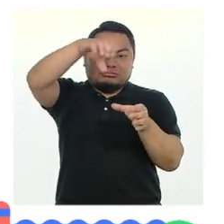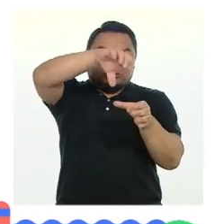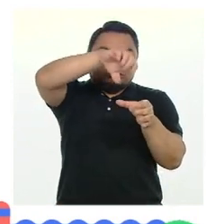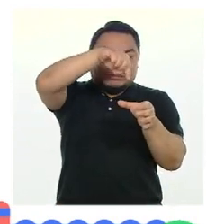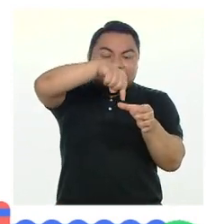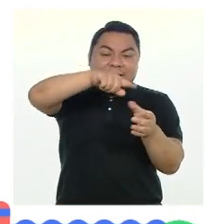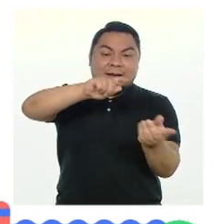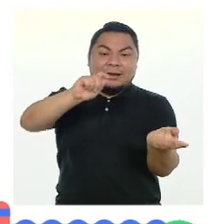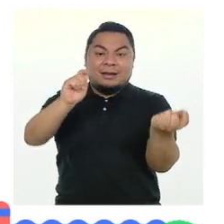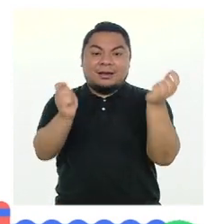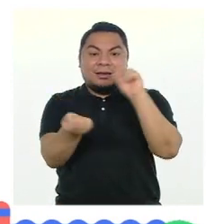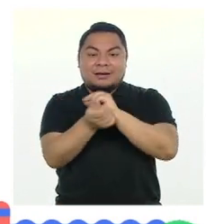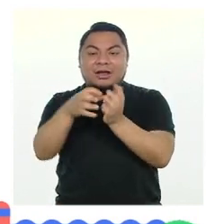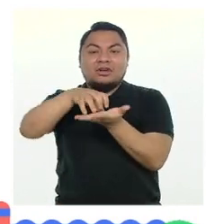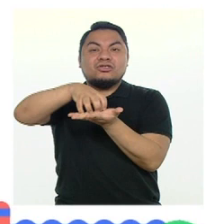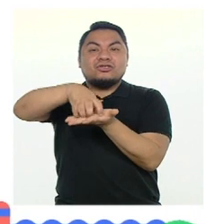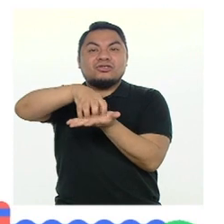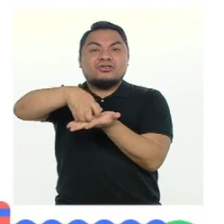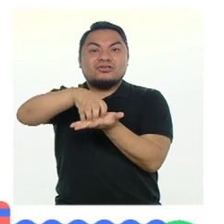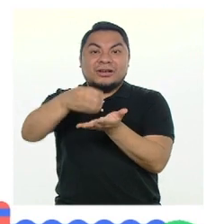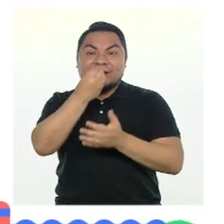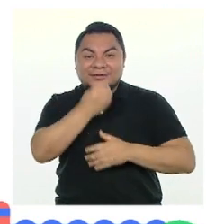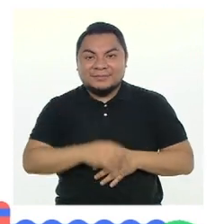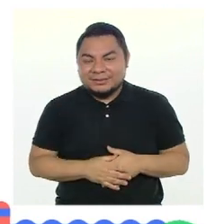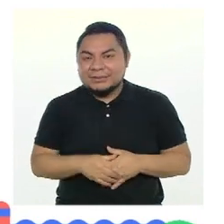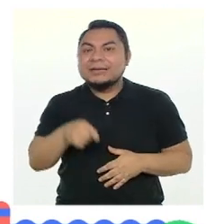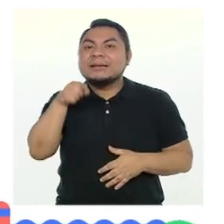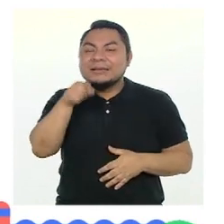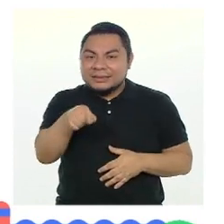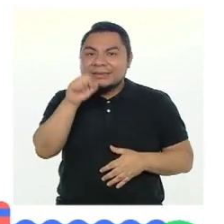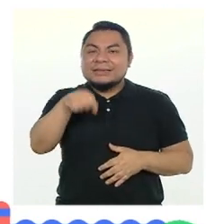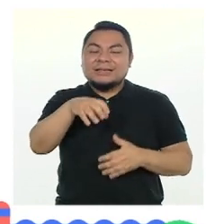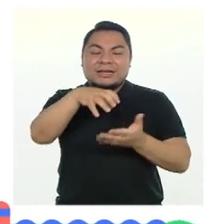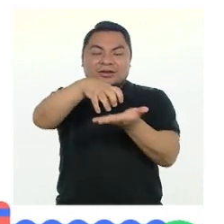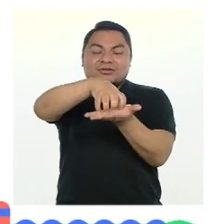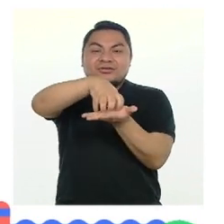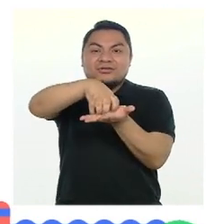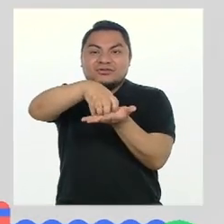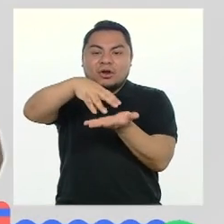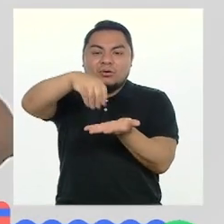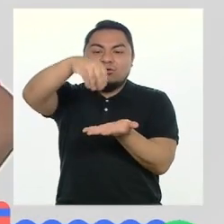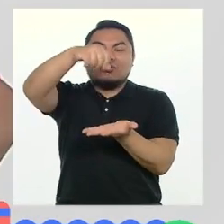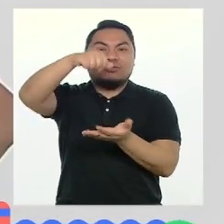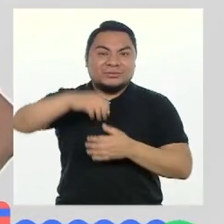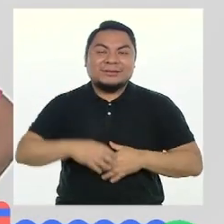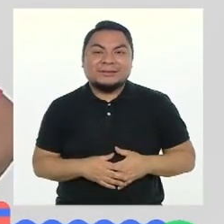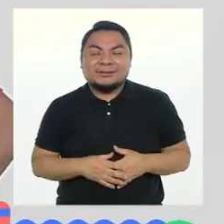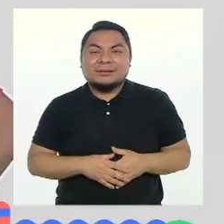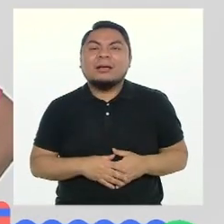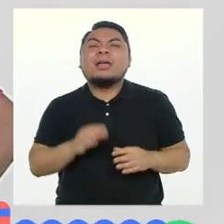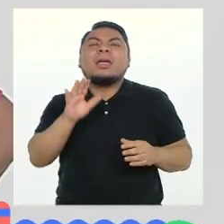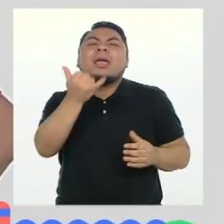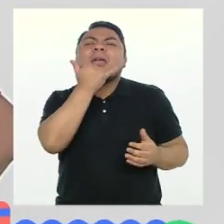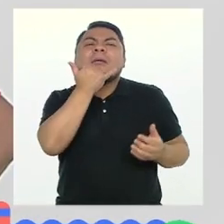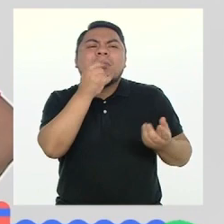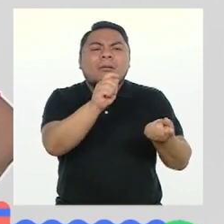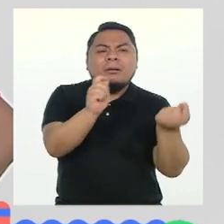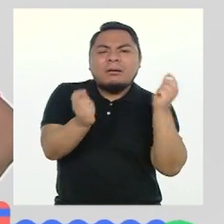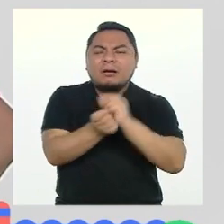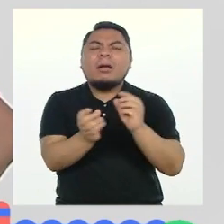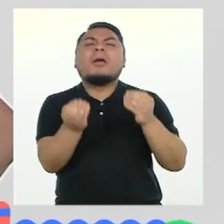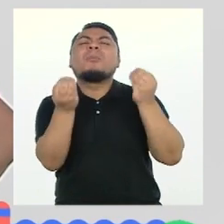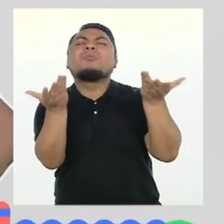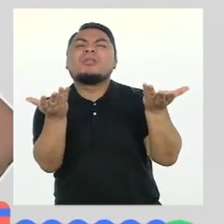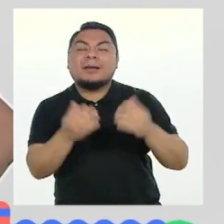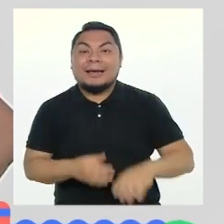convertido en gelatina para comer. Se hizo gelatina de ese polvo. ¿Y por qué ha ocurrido eso?